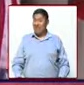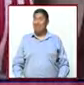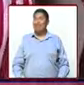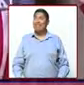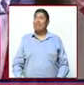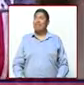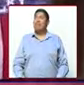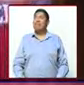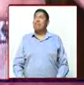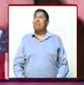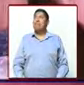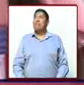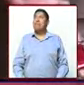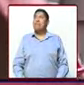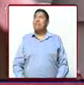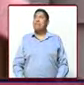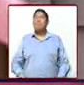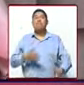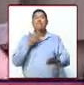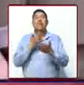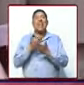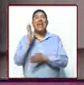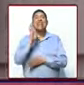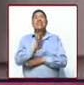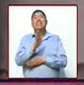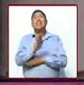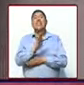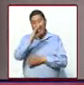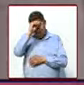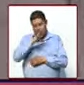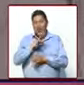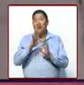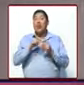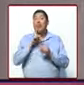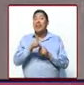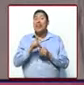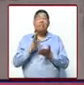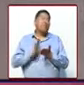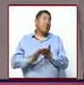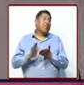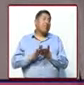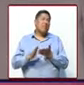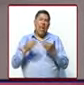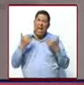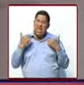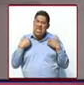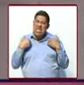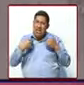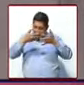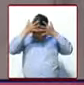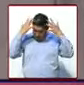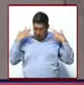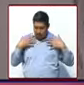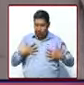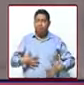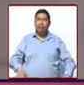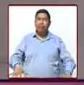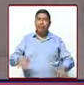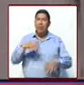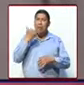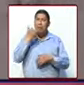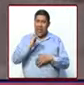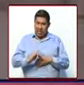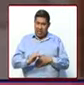ver. Buenas tardes, señor, ¿cómo le va? Disculpe, ¿tiene overol para niño